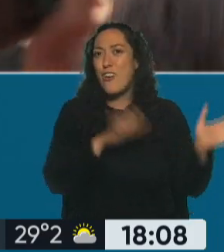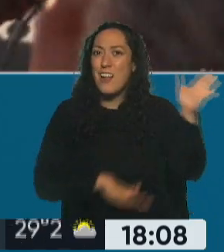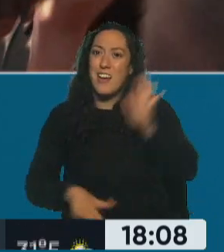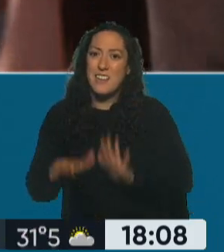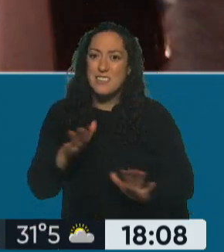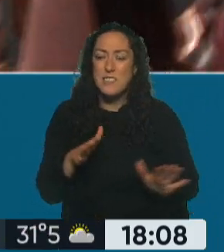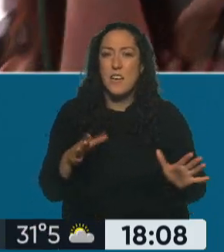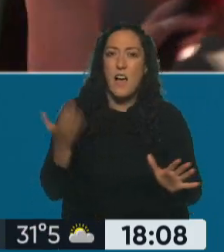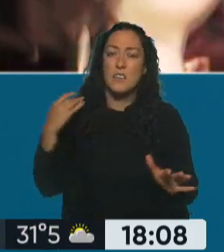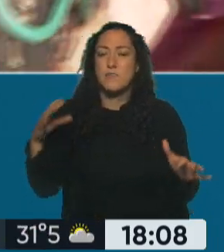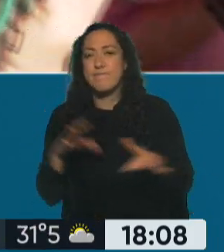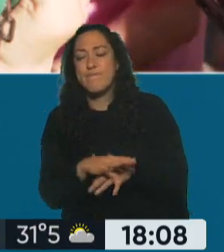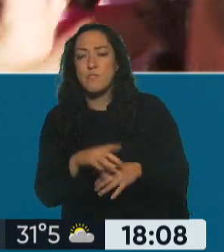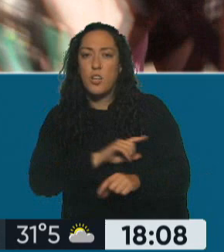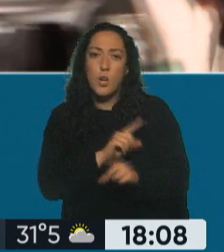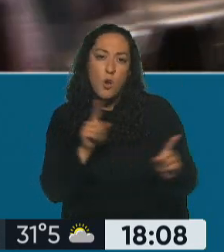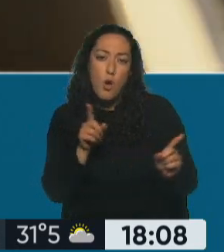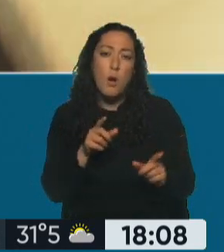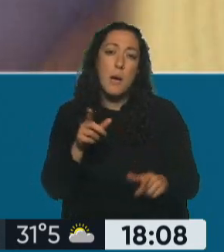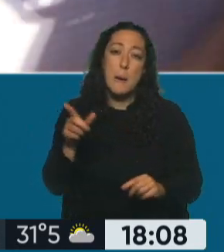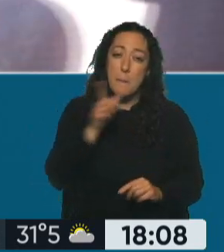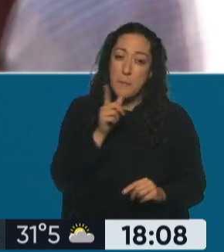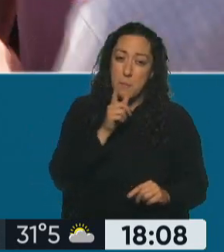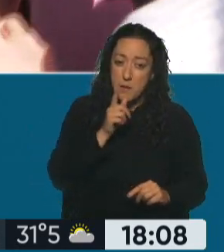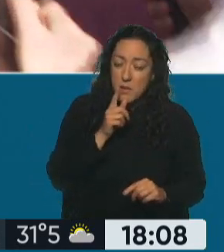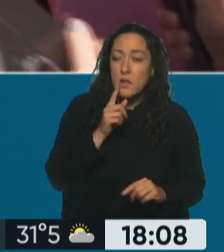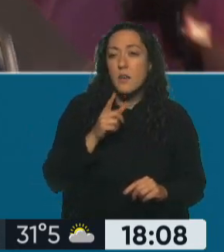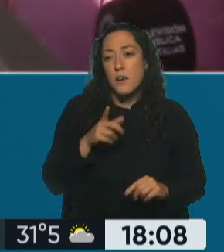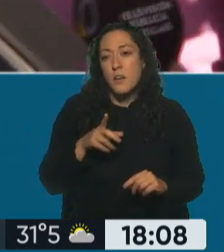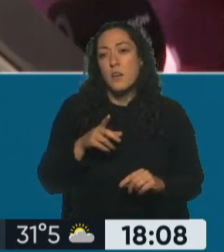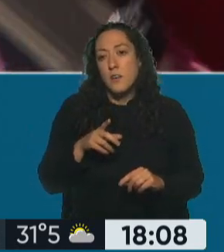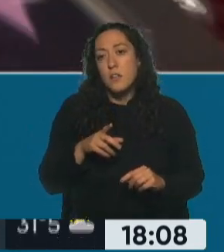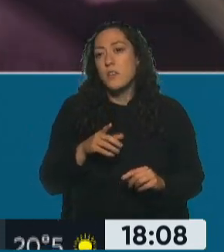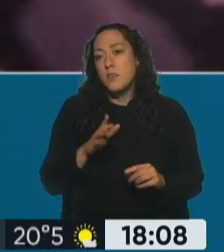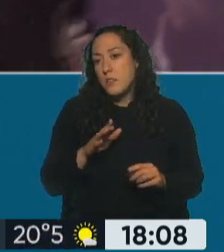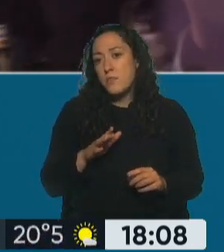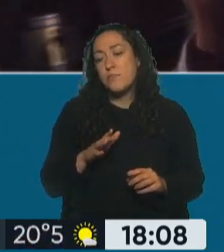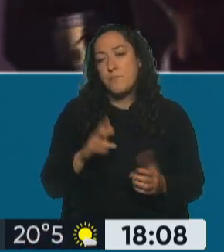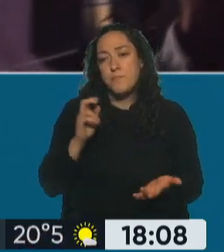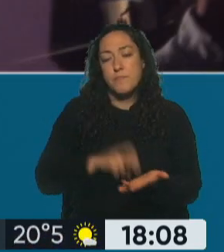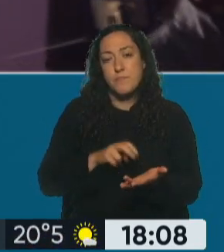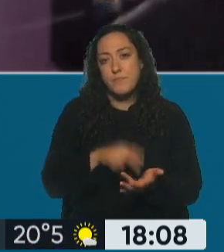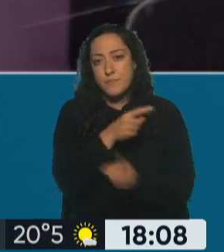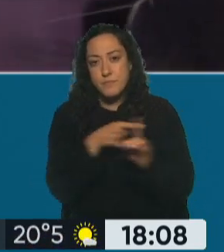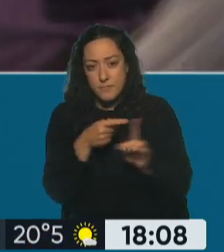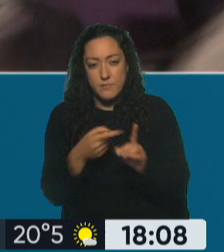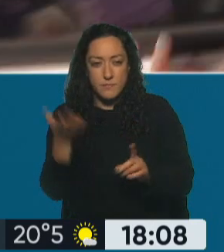exactamente el lugar que tenía antes. Sí. Me parece que a esto, que hoy justamente en el noticiero Mediodía lo hablábamos